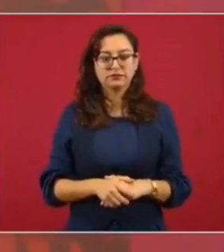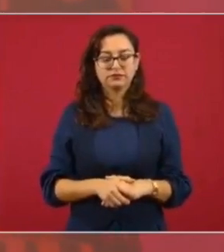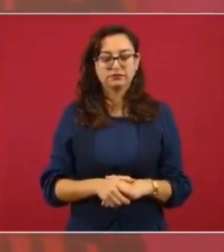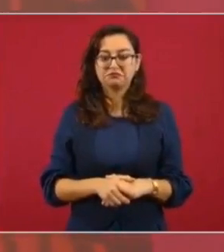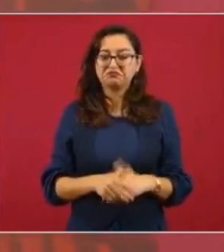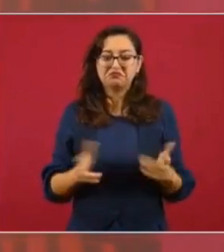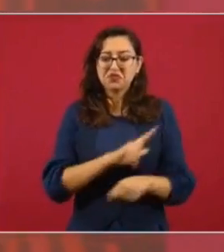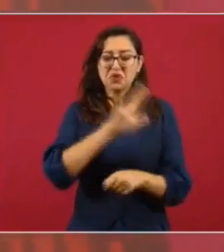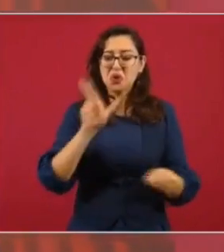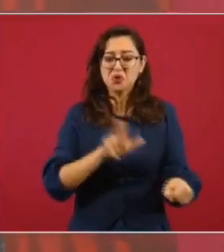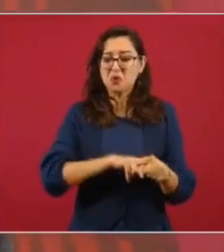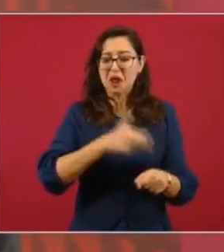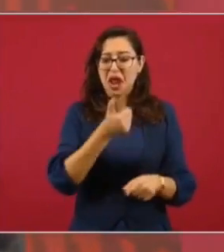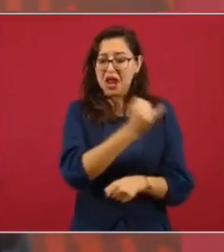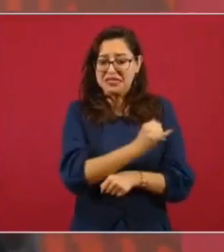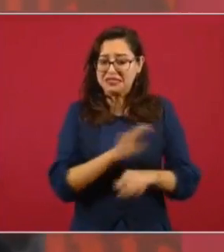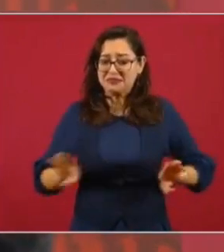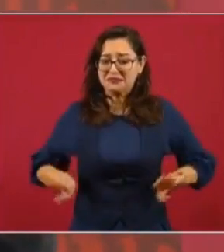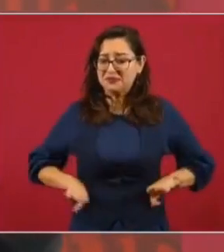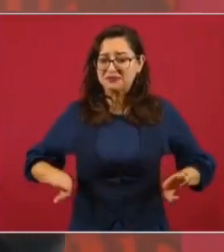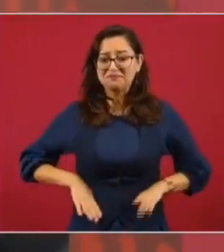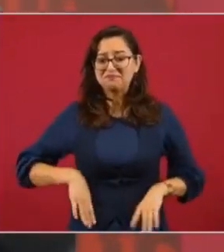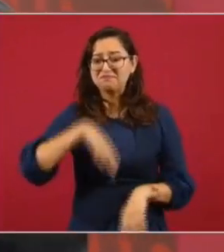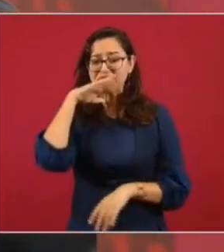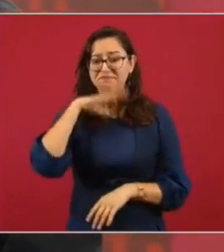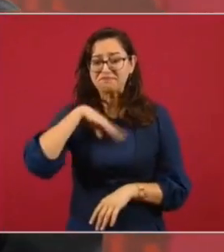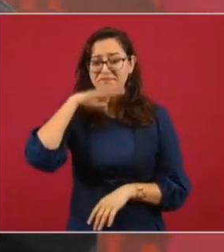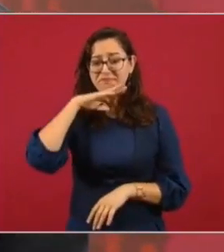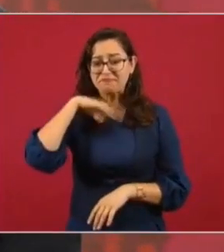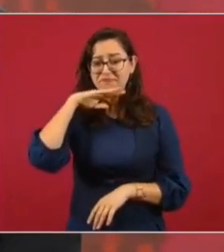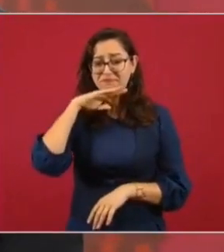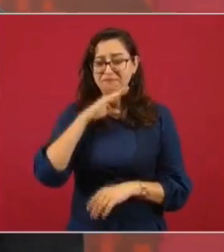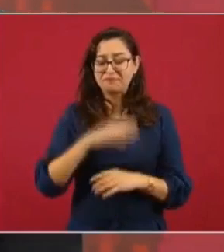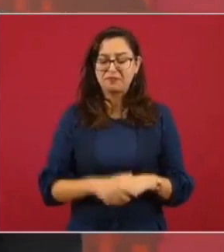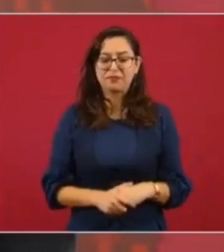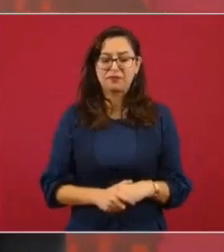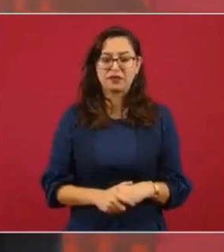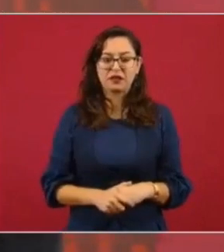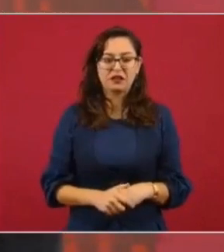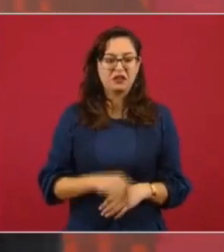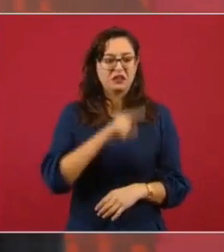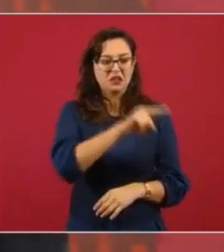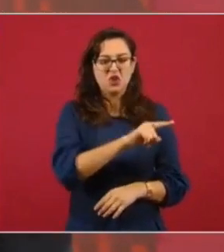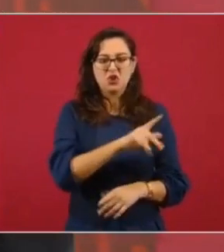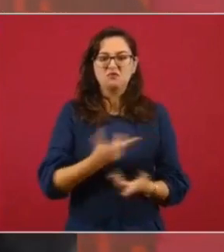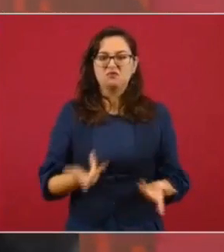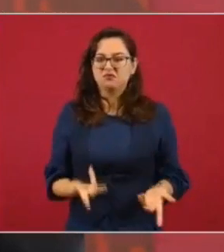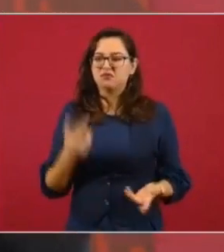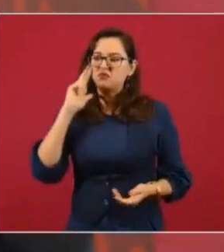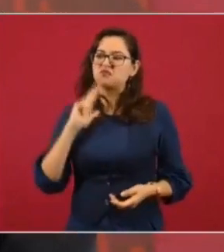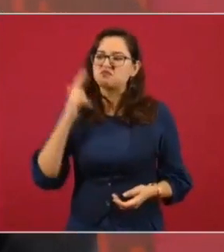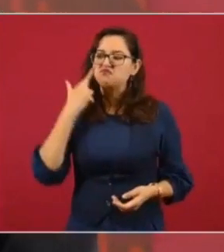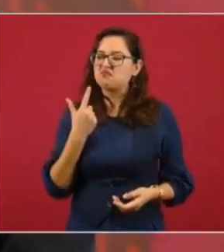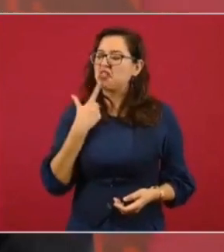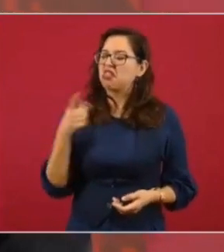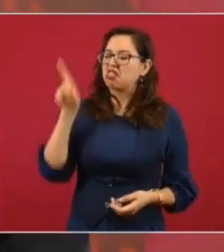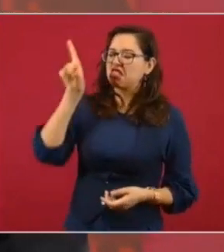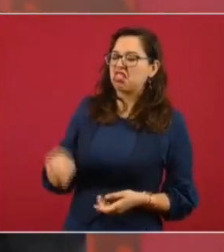Era normal el que se utilizaran expresiones racistas,